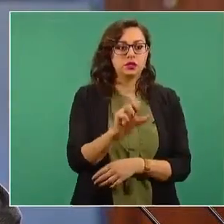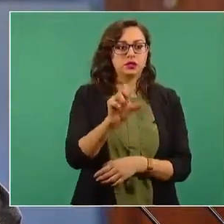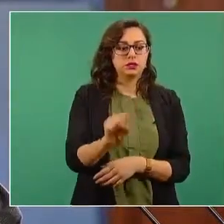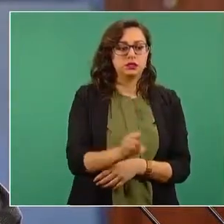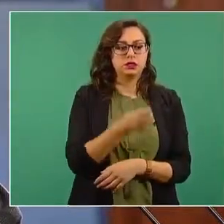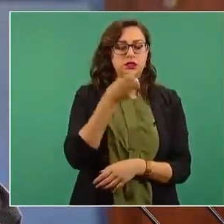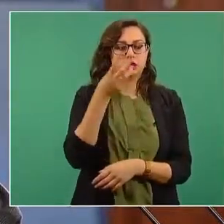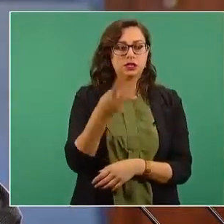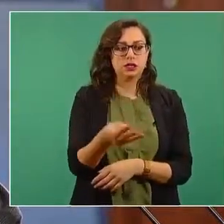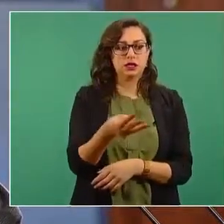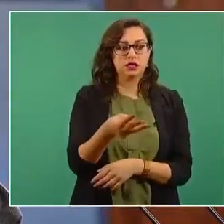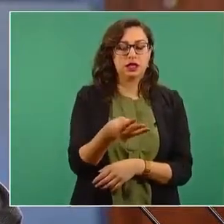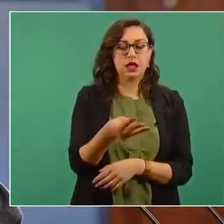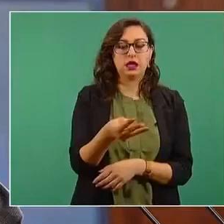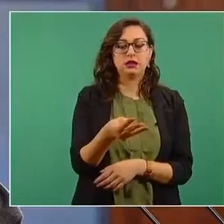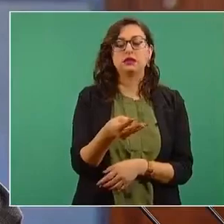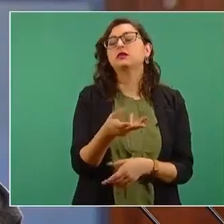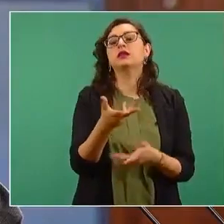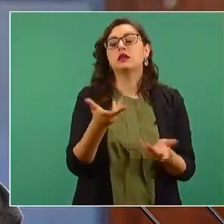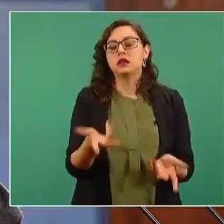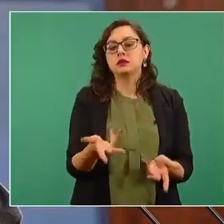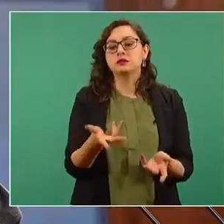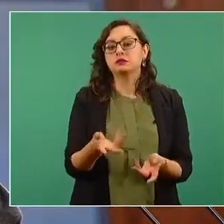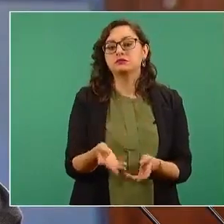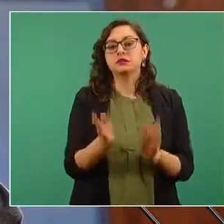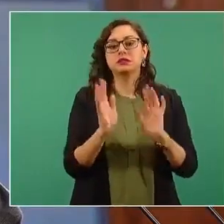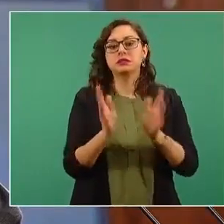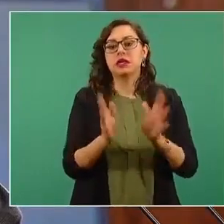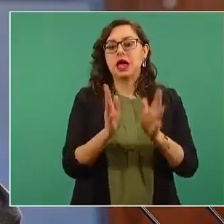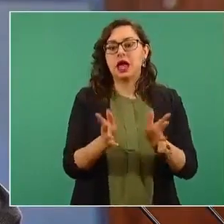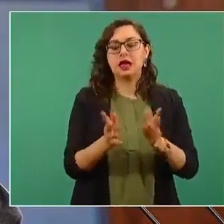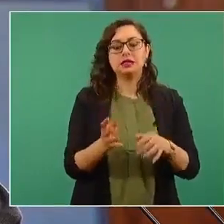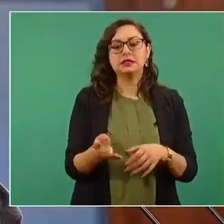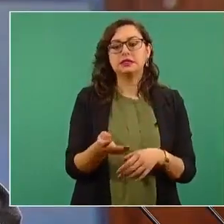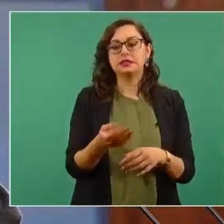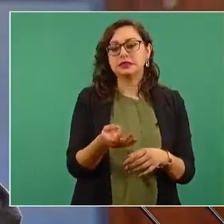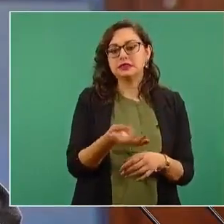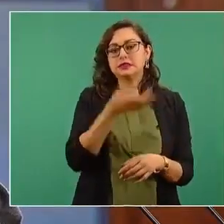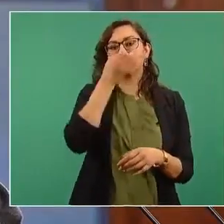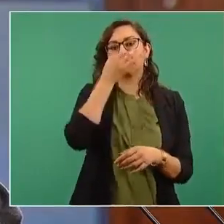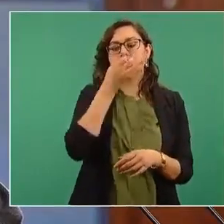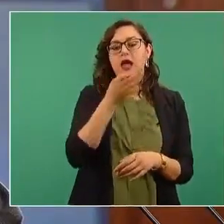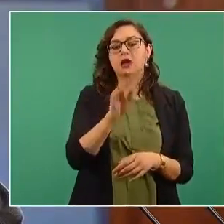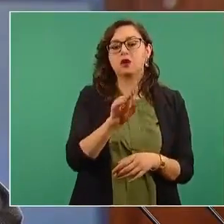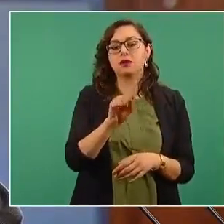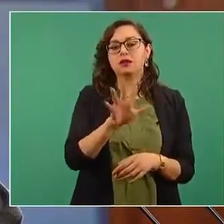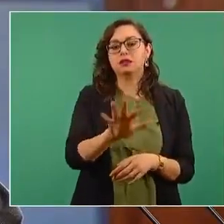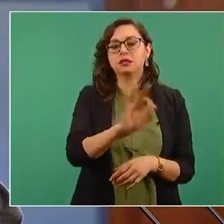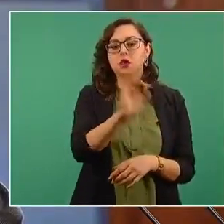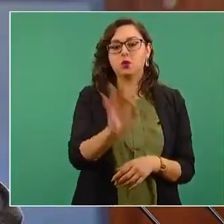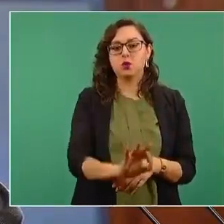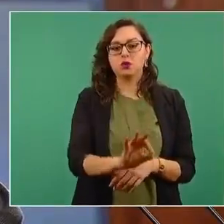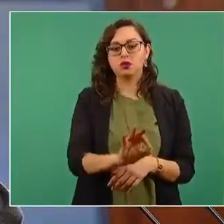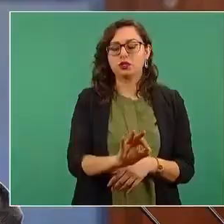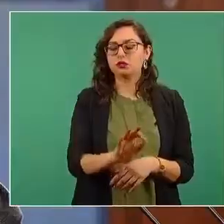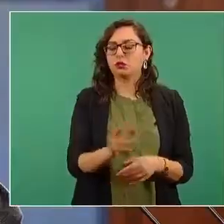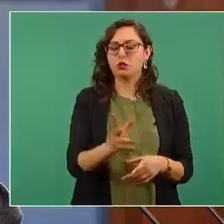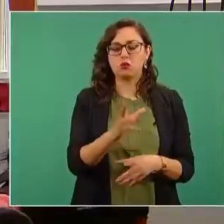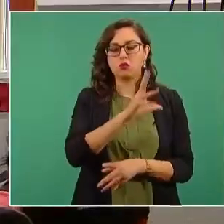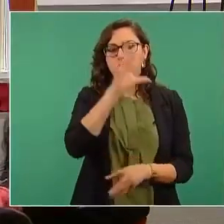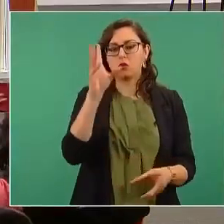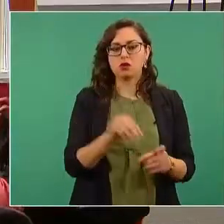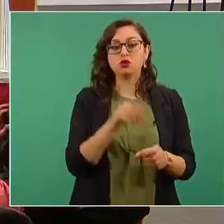17,463 profesores, y prácticamente el 95, prácticamente todos ya estarán cubiertos en los próximos